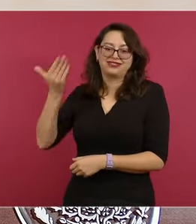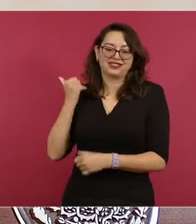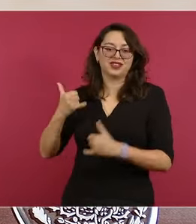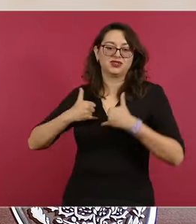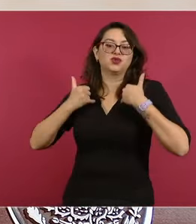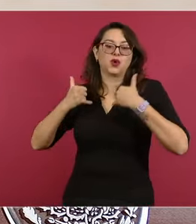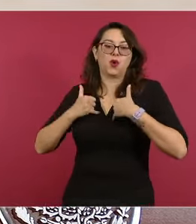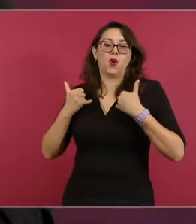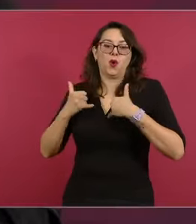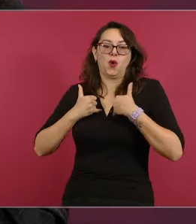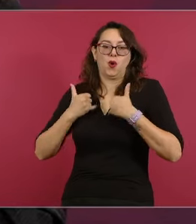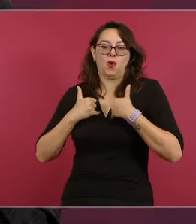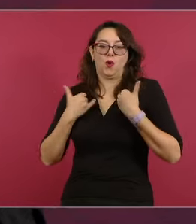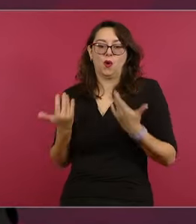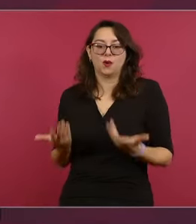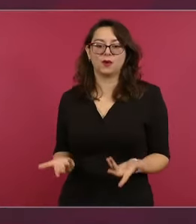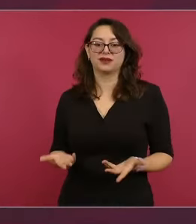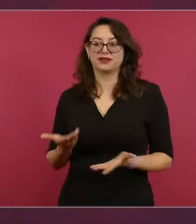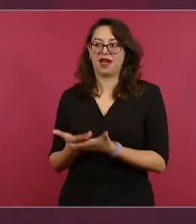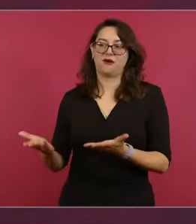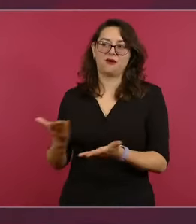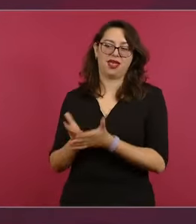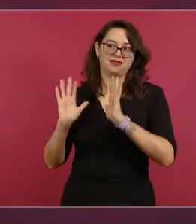Dice que solamente a mí me permite,